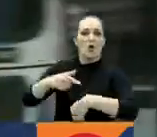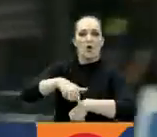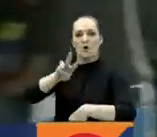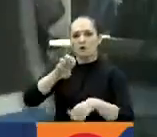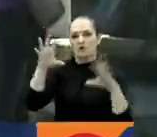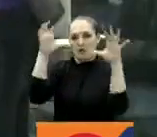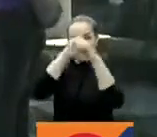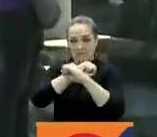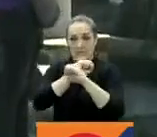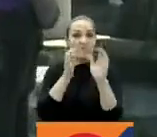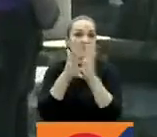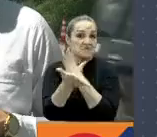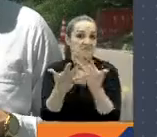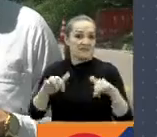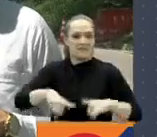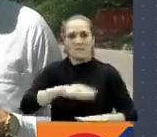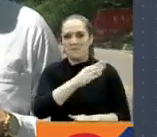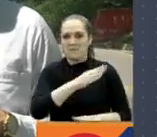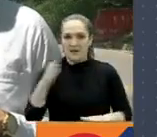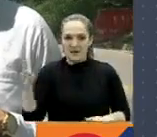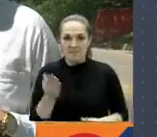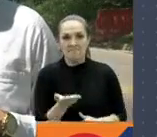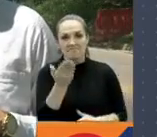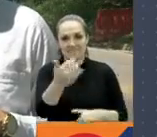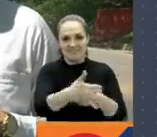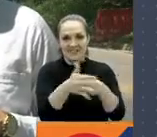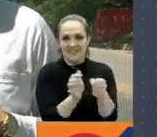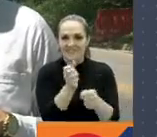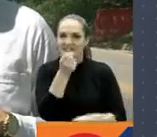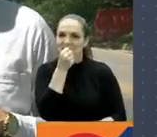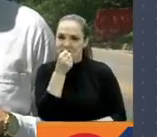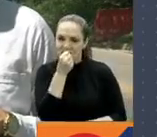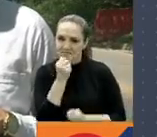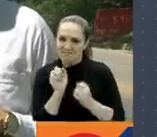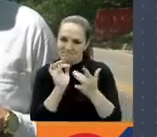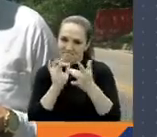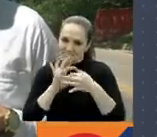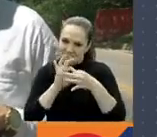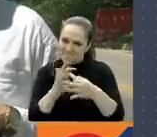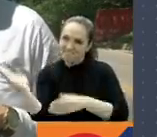la información hasta el momento en Barranquilla para RTBC Noticias. Conectados 24/7 y feliz año.